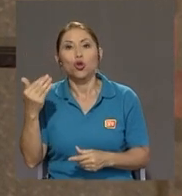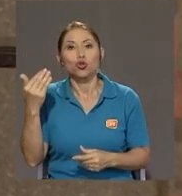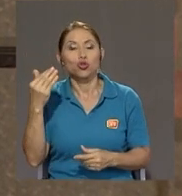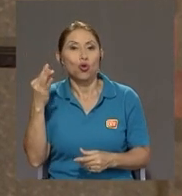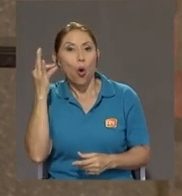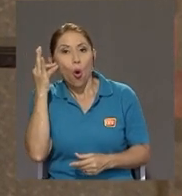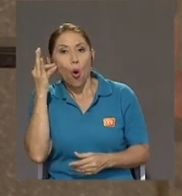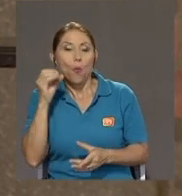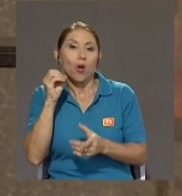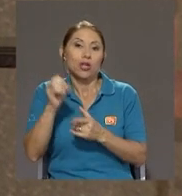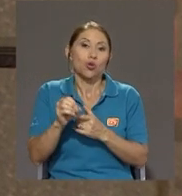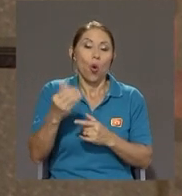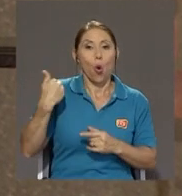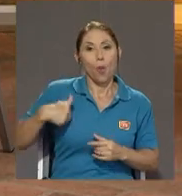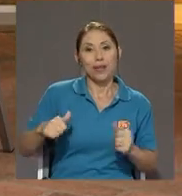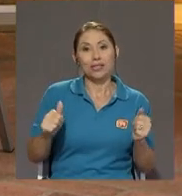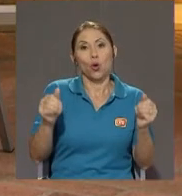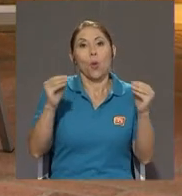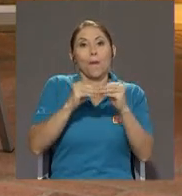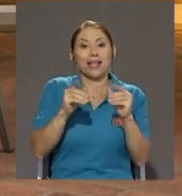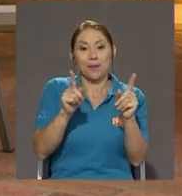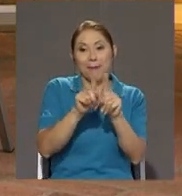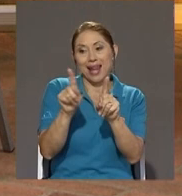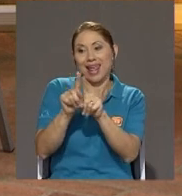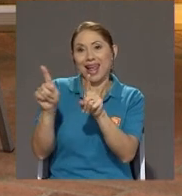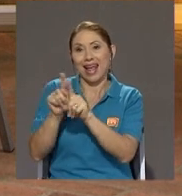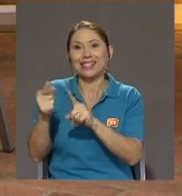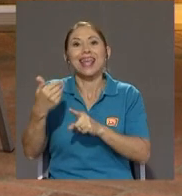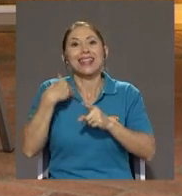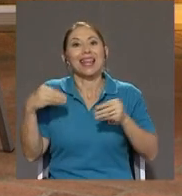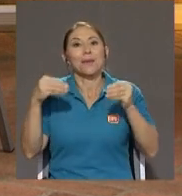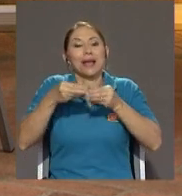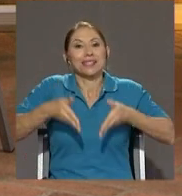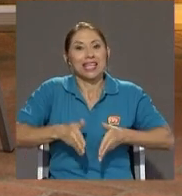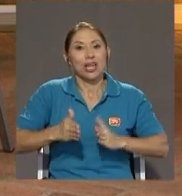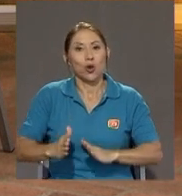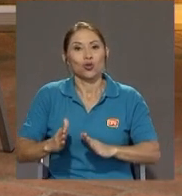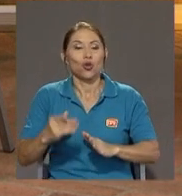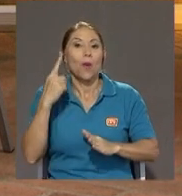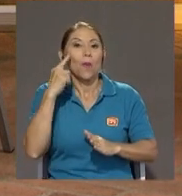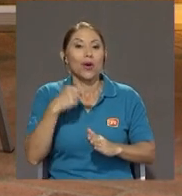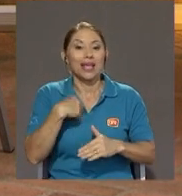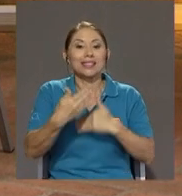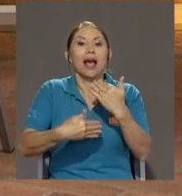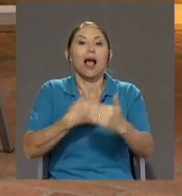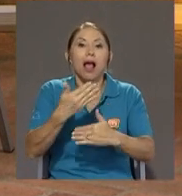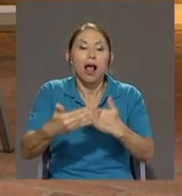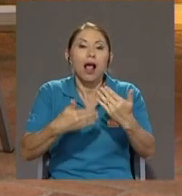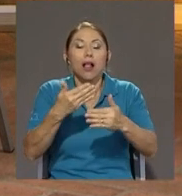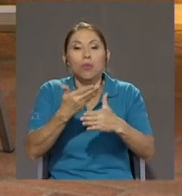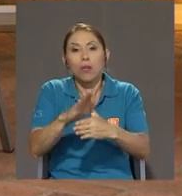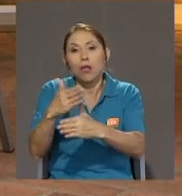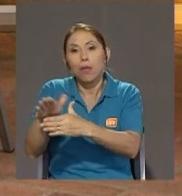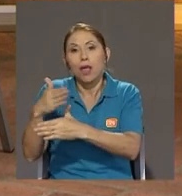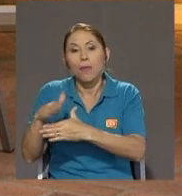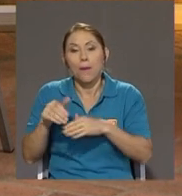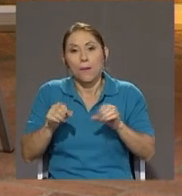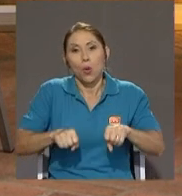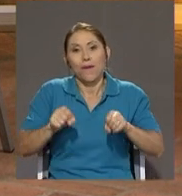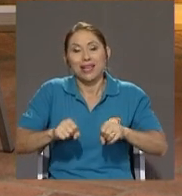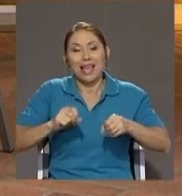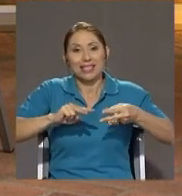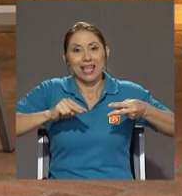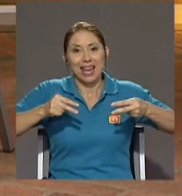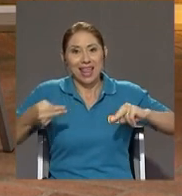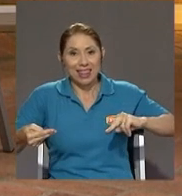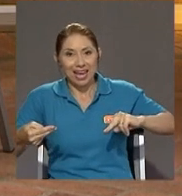también con más parejas van a tener más hijos porque están diversificando, ¿verdad?, las probabilidades genéticas, que